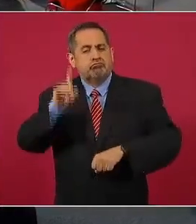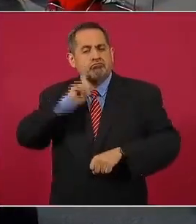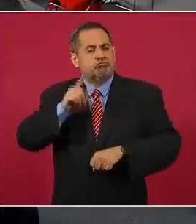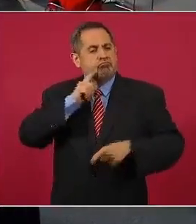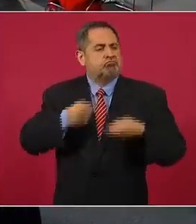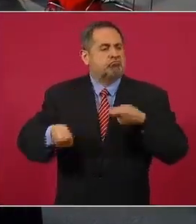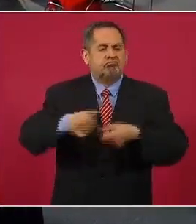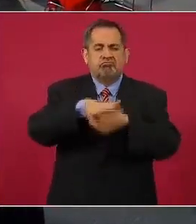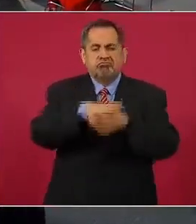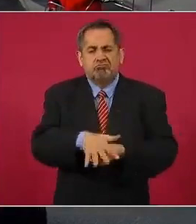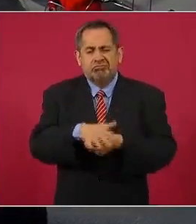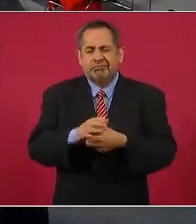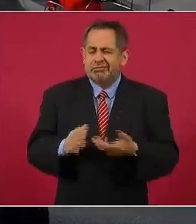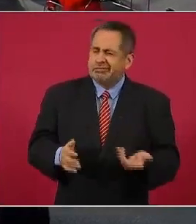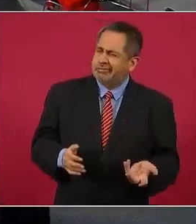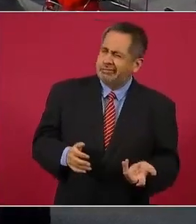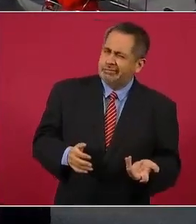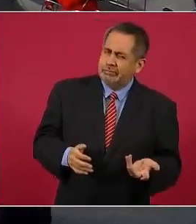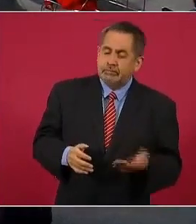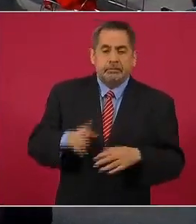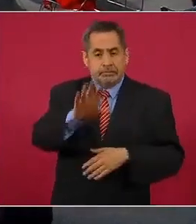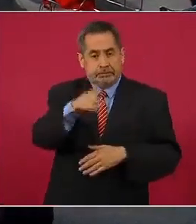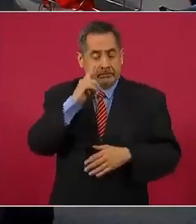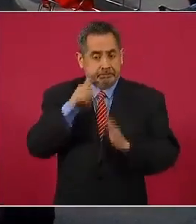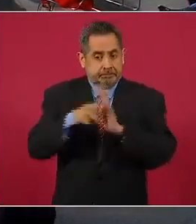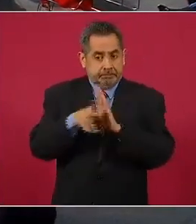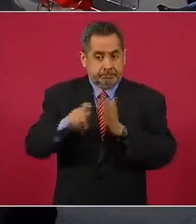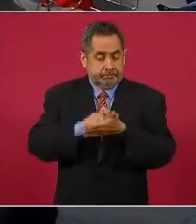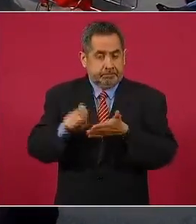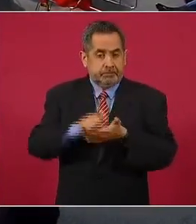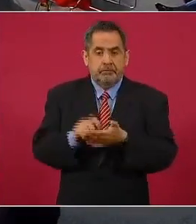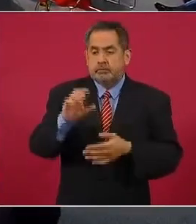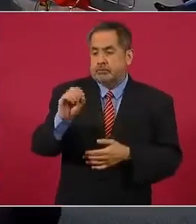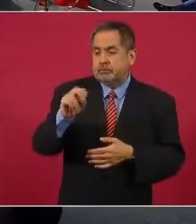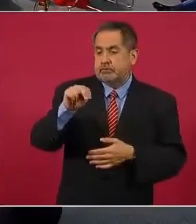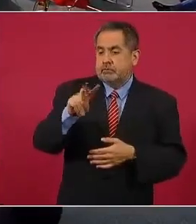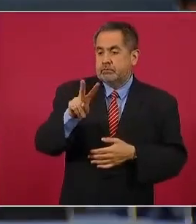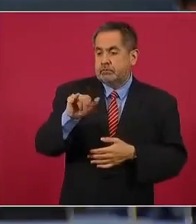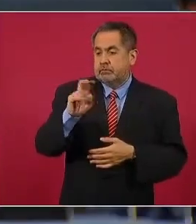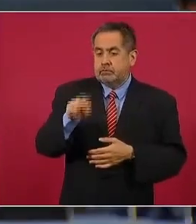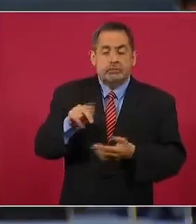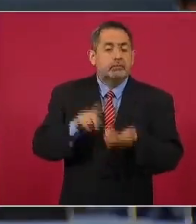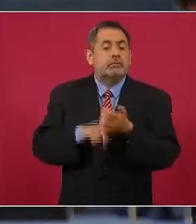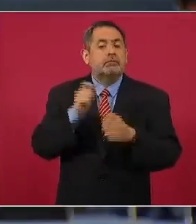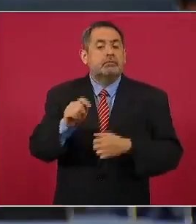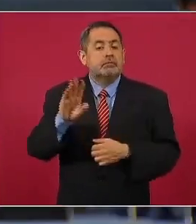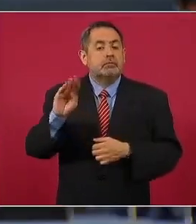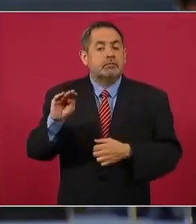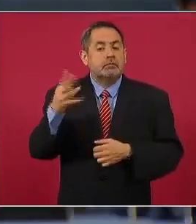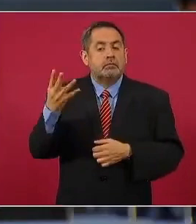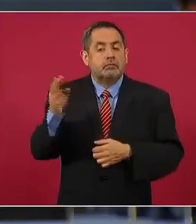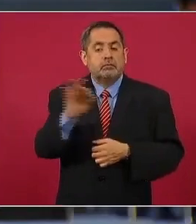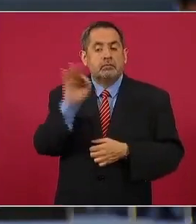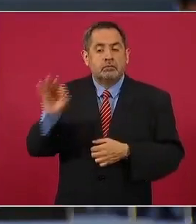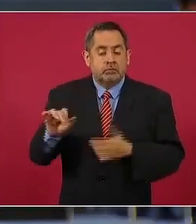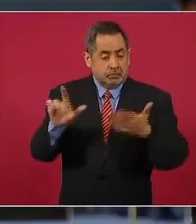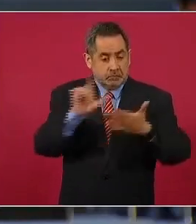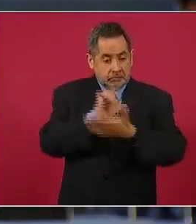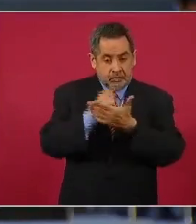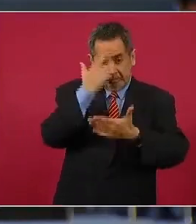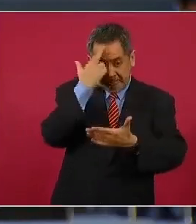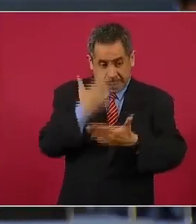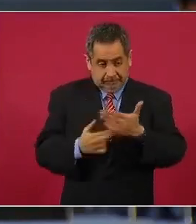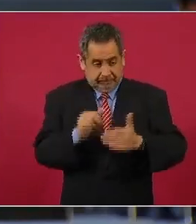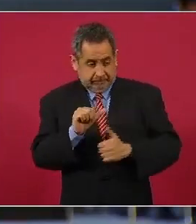mujeres, quien según un reporte del CONAVIN, 94% de los delitos que sufren